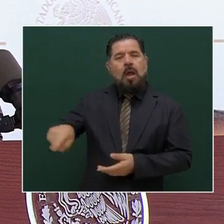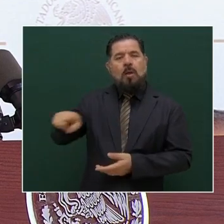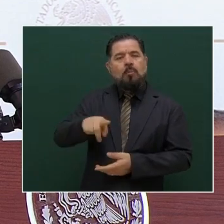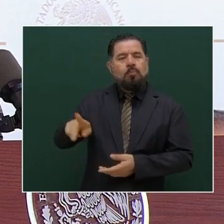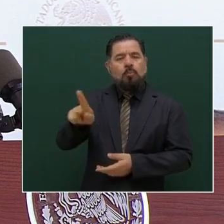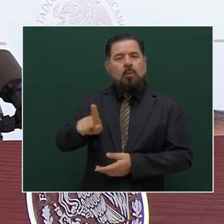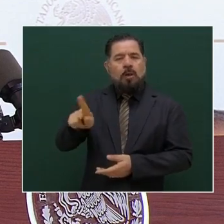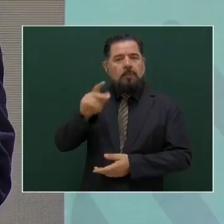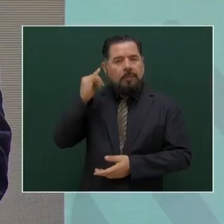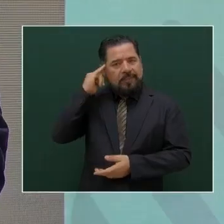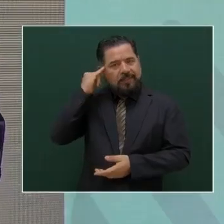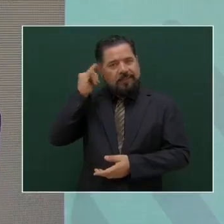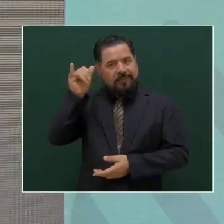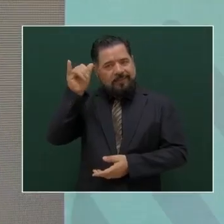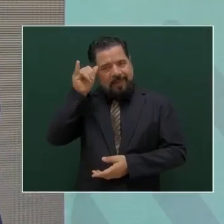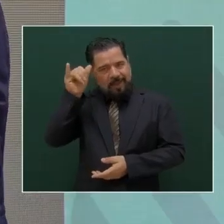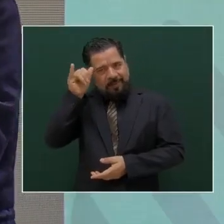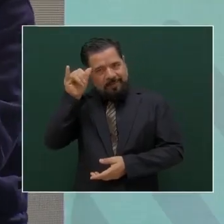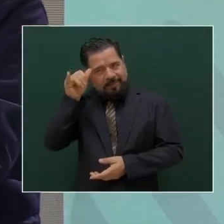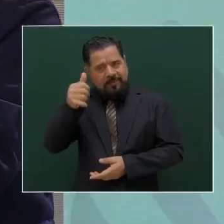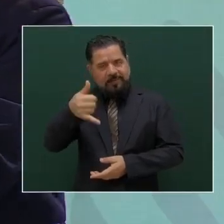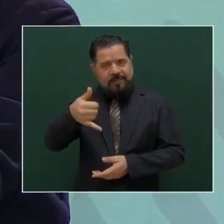qué?